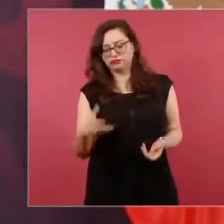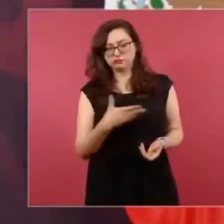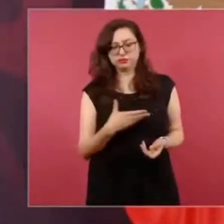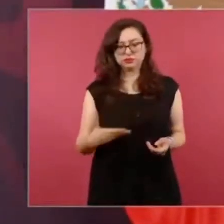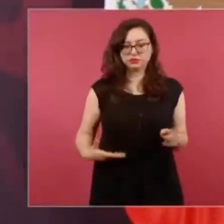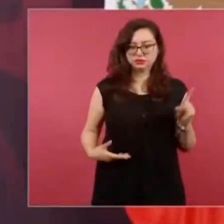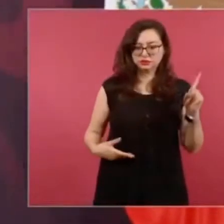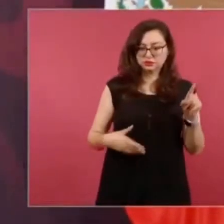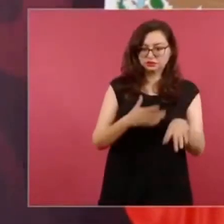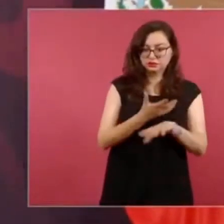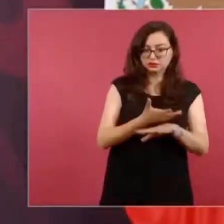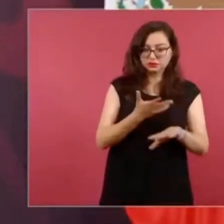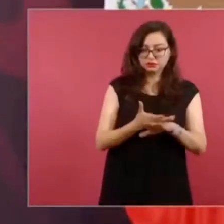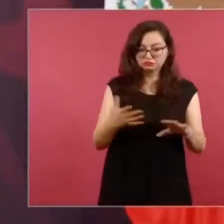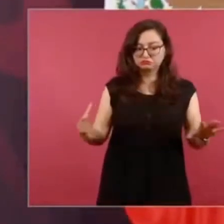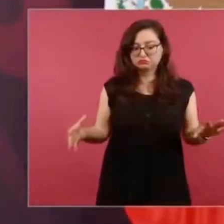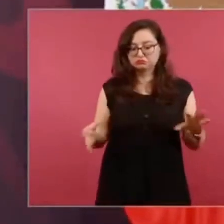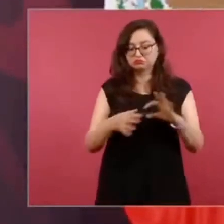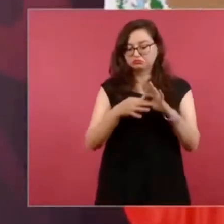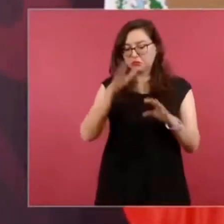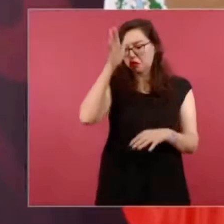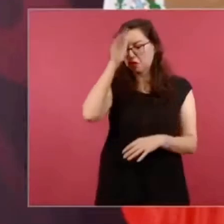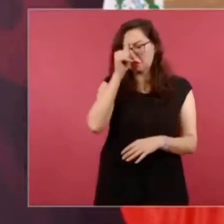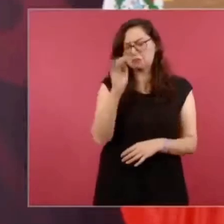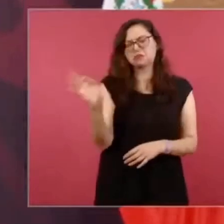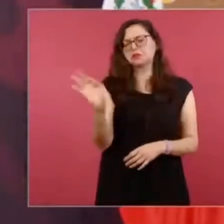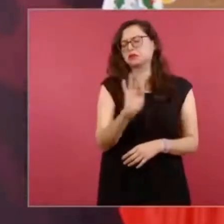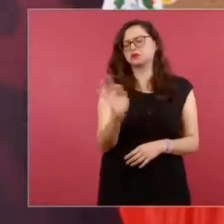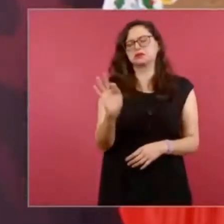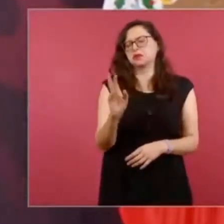sino un acuerdo